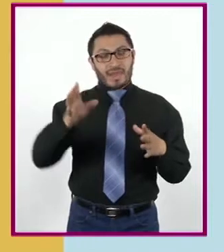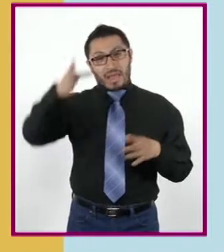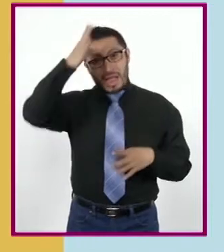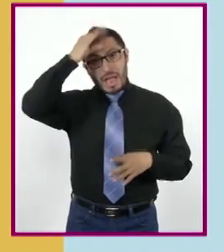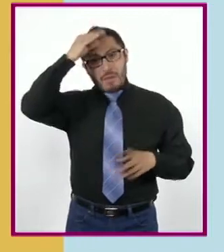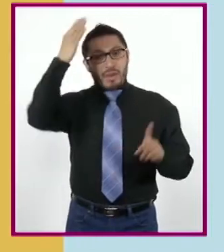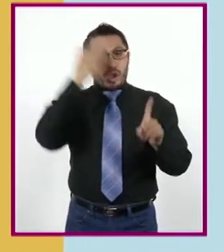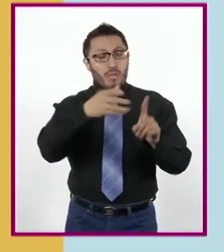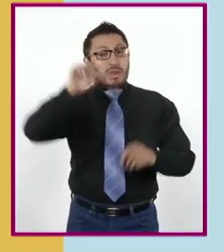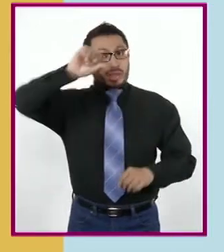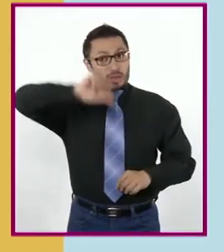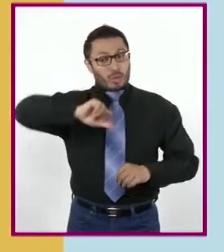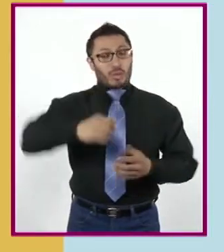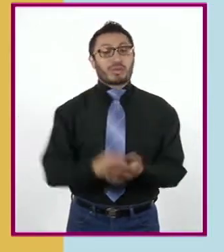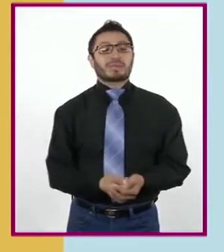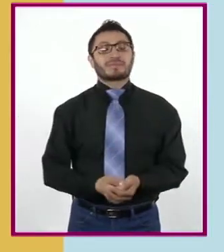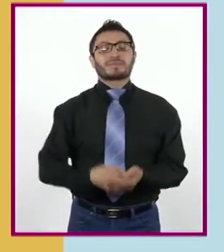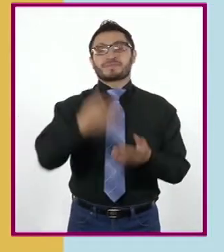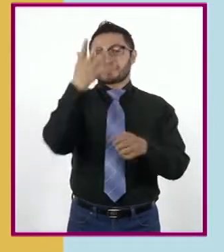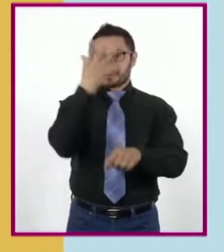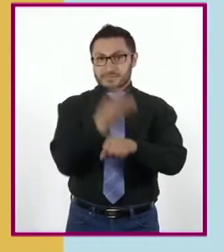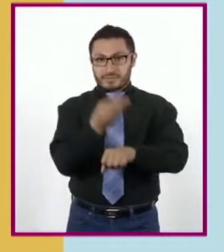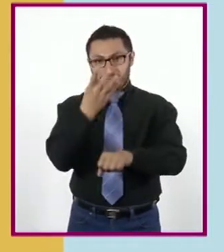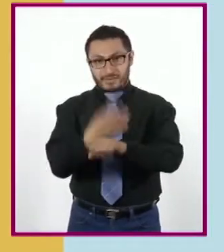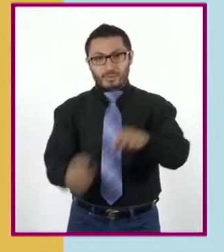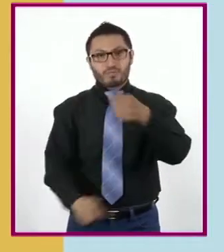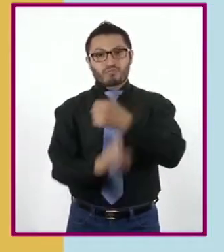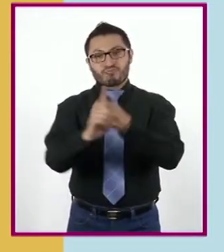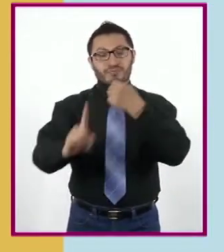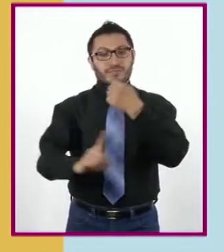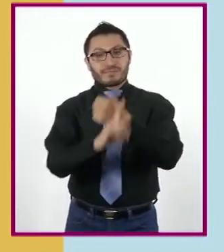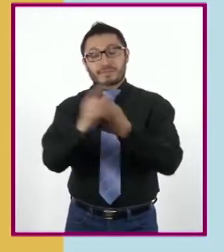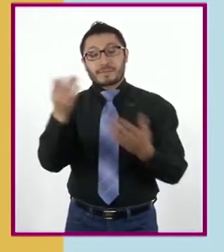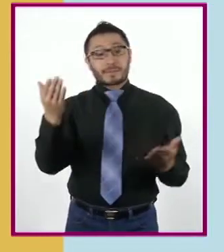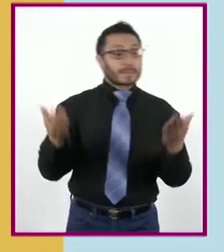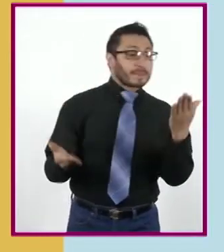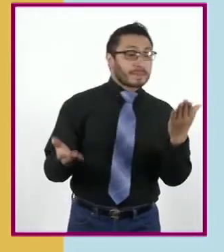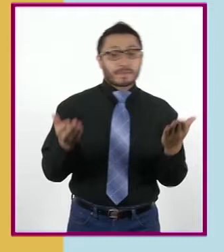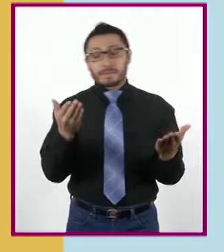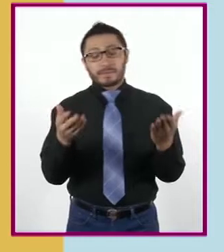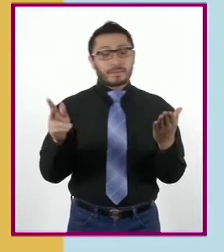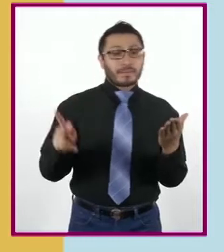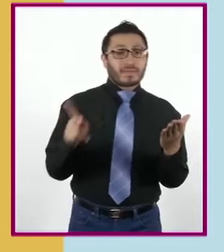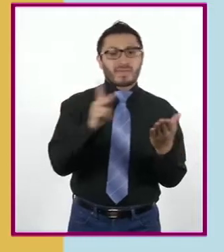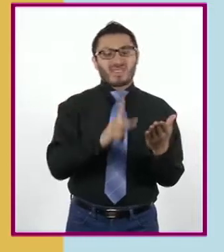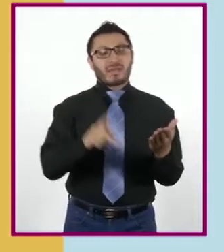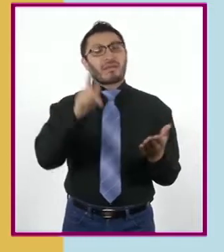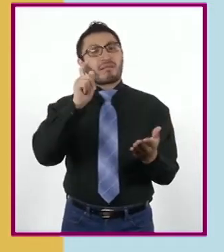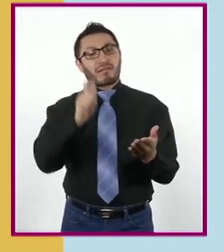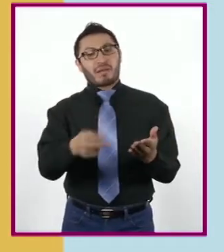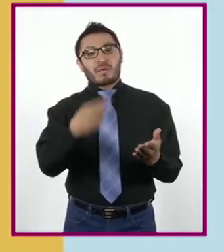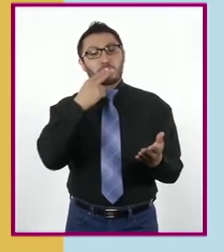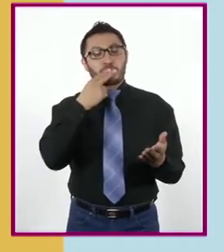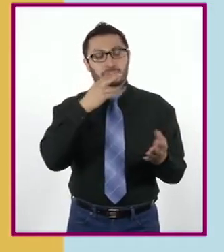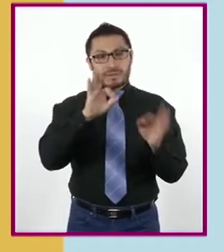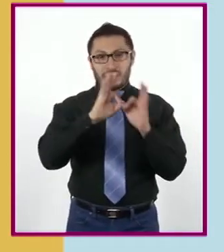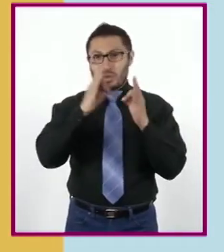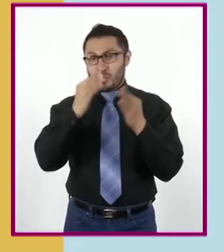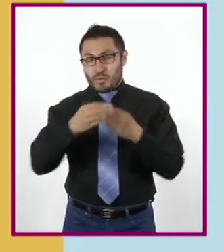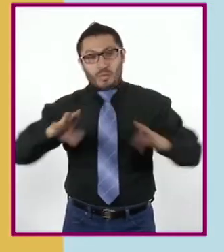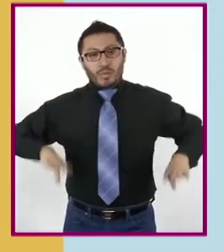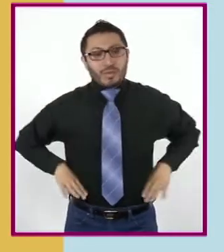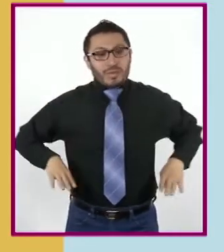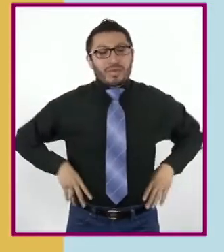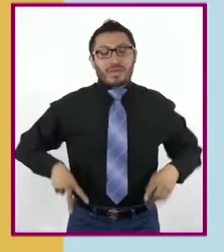es resolver problemas de congruencia y semejanza que implica utilizar esas propiedades